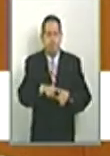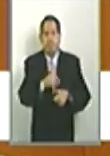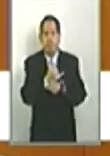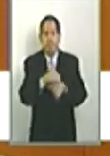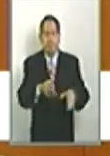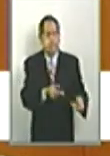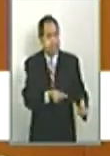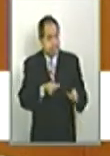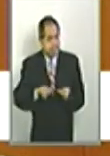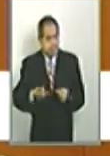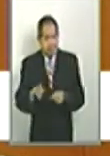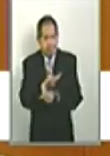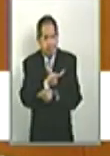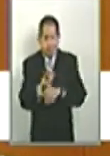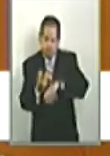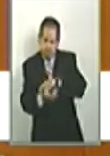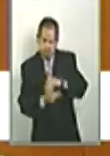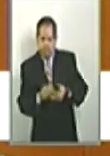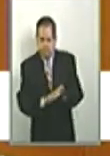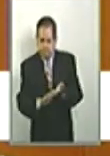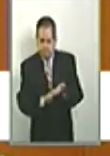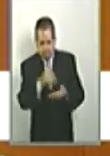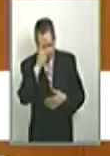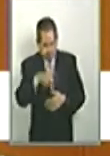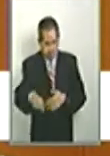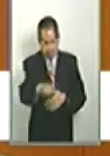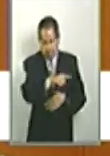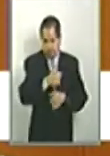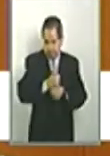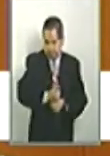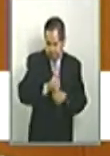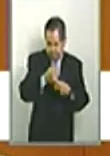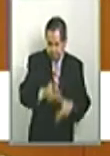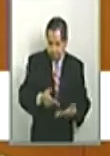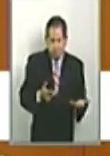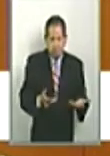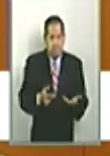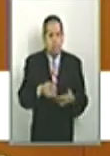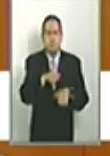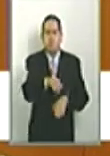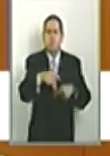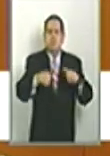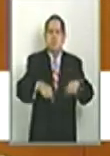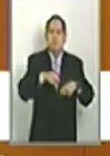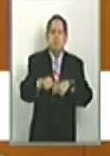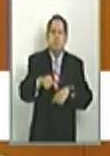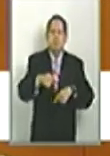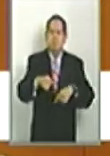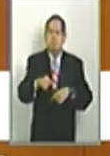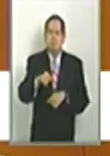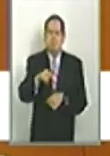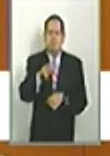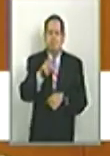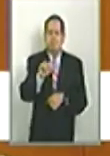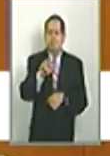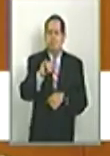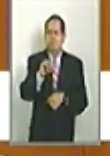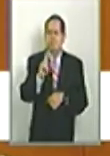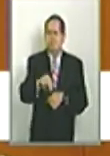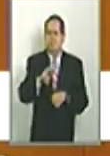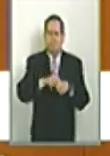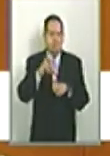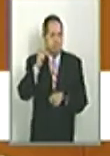proceso de reparación integral del daño a las víctimas del equipo de fútbol Avispones de Chilpancingo,